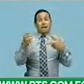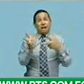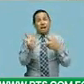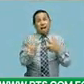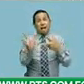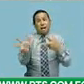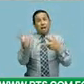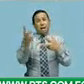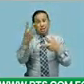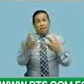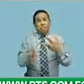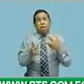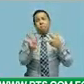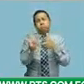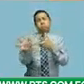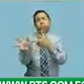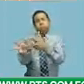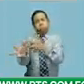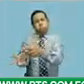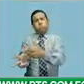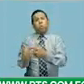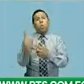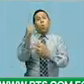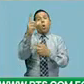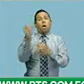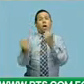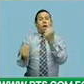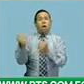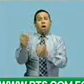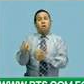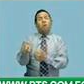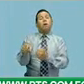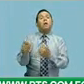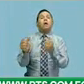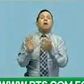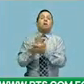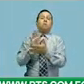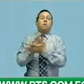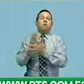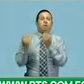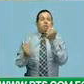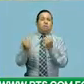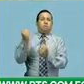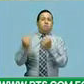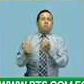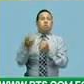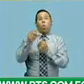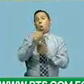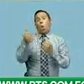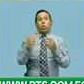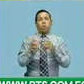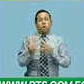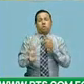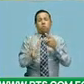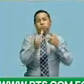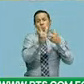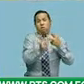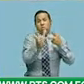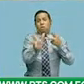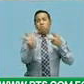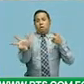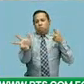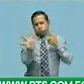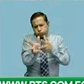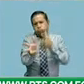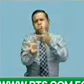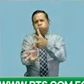y postes. Uno de los carros, perteneciente a una escuela de conducción y una camioneta. Hasta son tres vehículos involucrados,